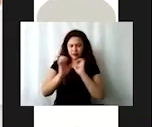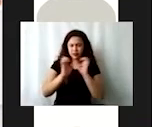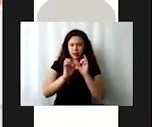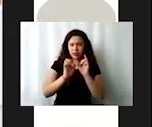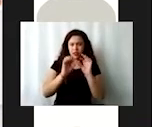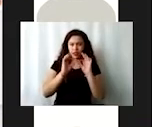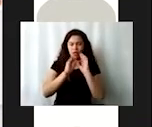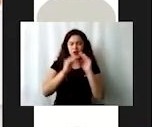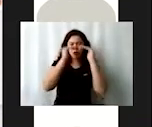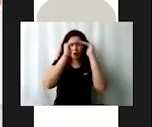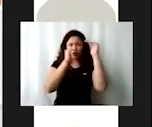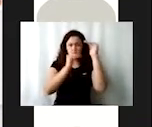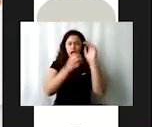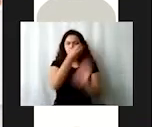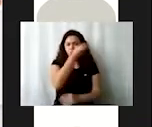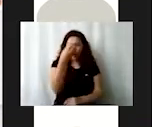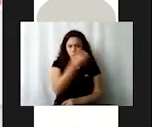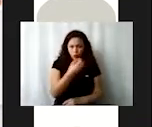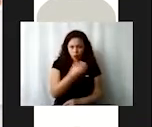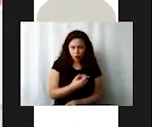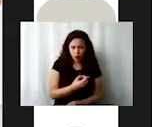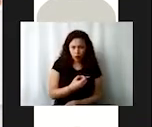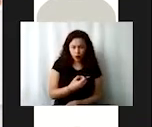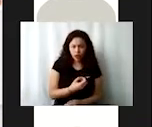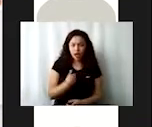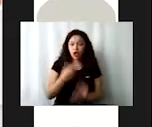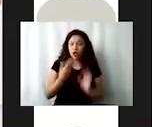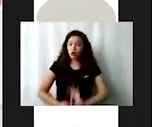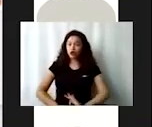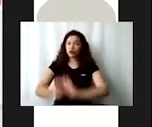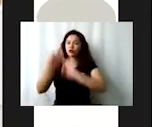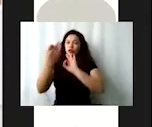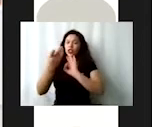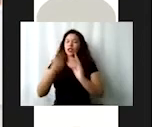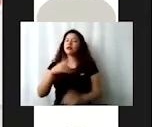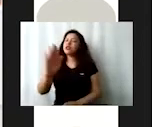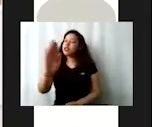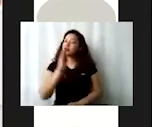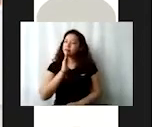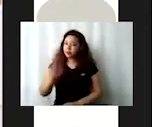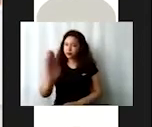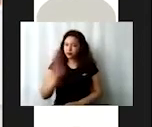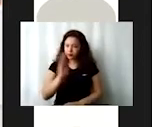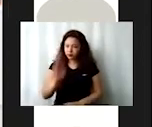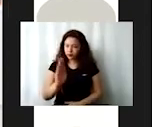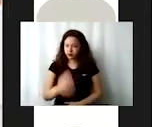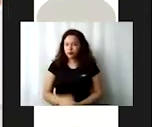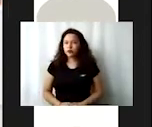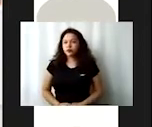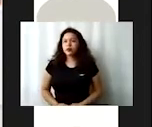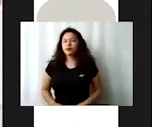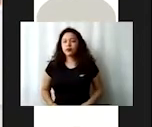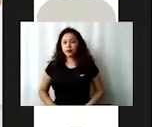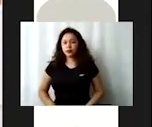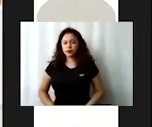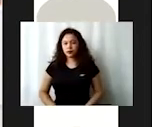o semiestructurada, es decir, hay un cara a cara frente al individuo, frente a tu colaborador, al trabajador o a la persona